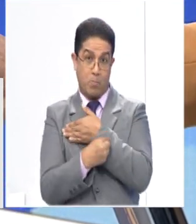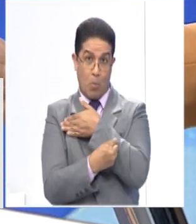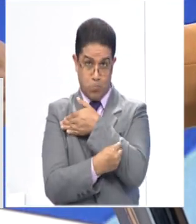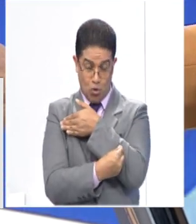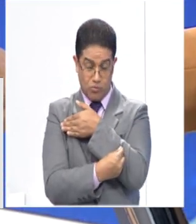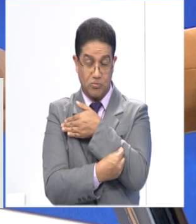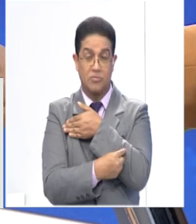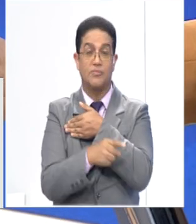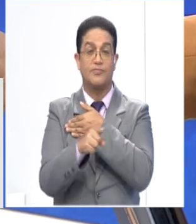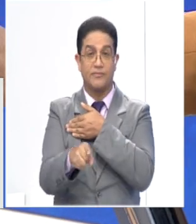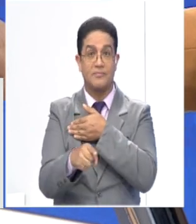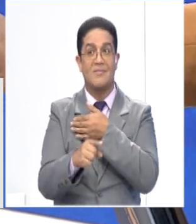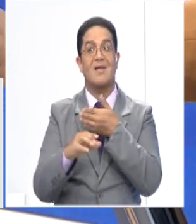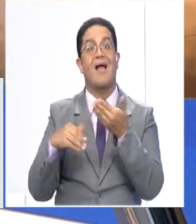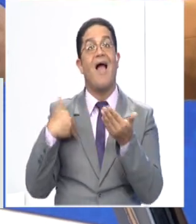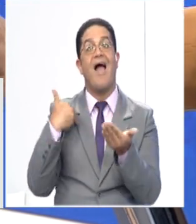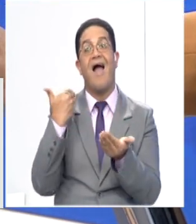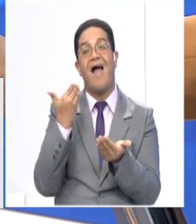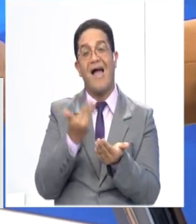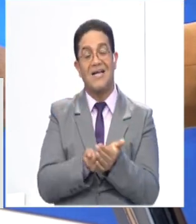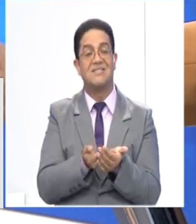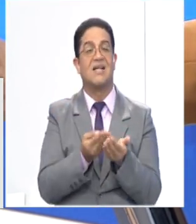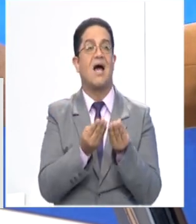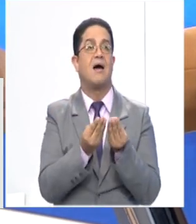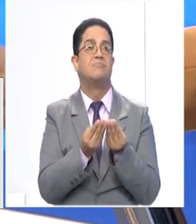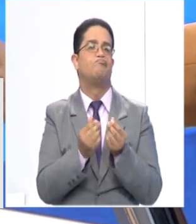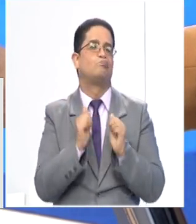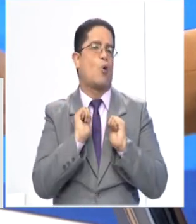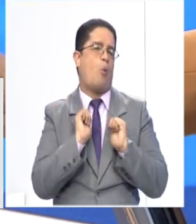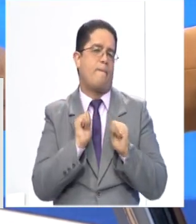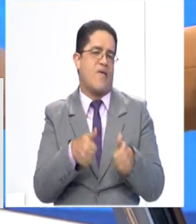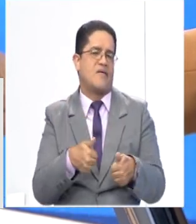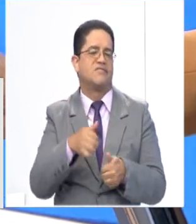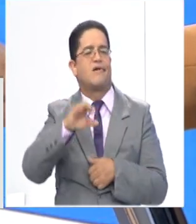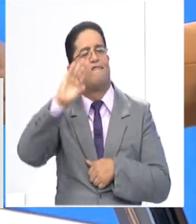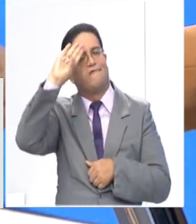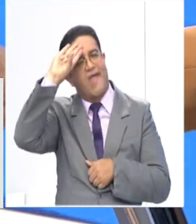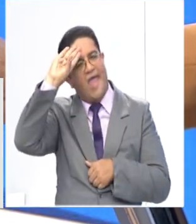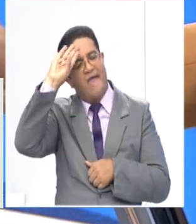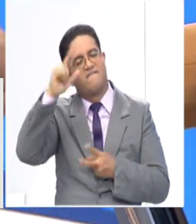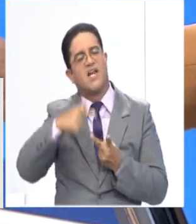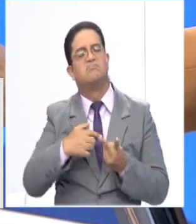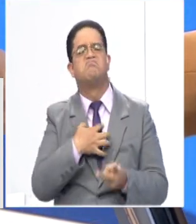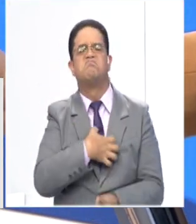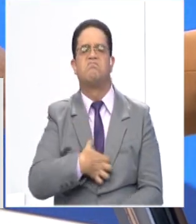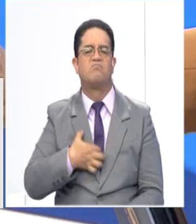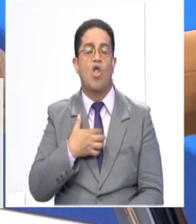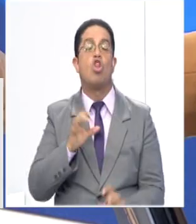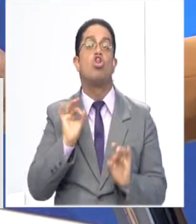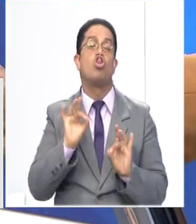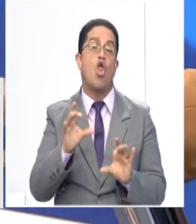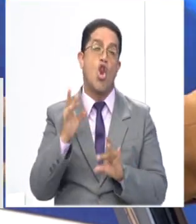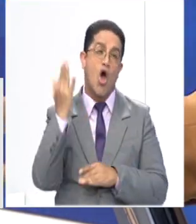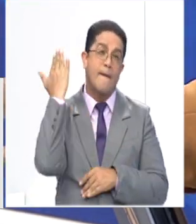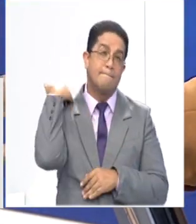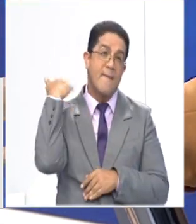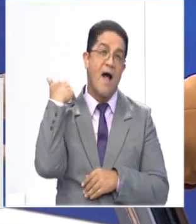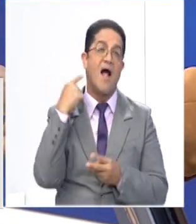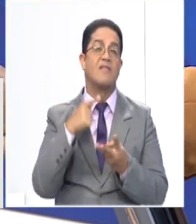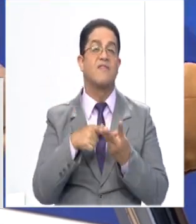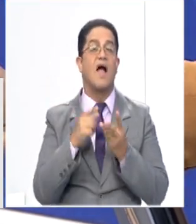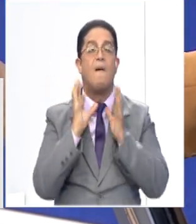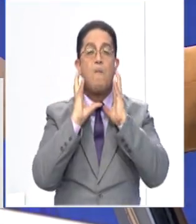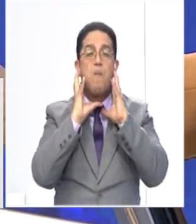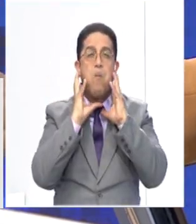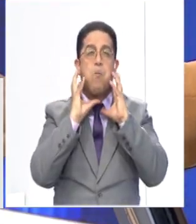las manifestaciones cutáneas, y puede empezar con un cuadro de fiebre, malestar general, dolor de espalda, aumento de los ganglios,